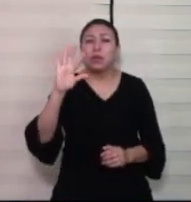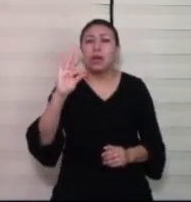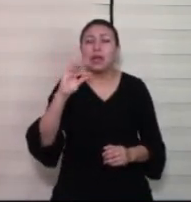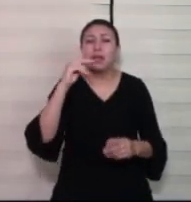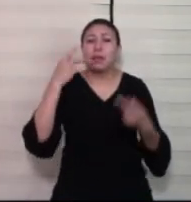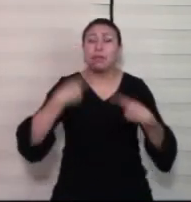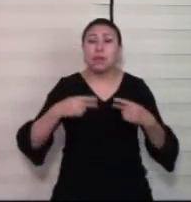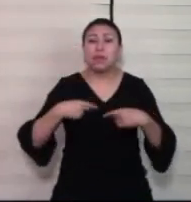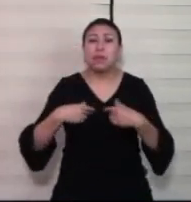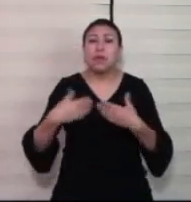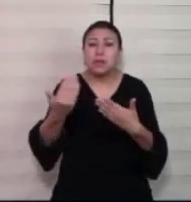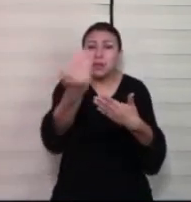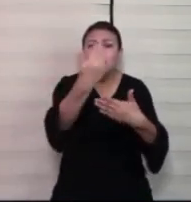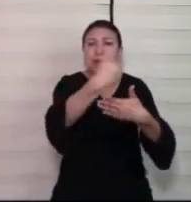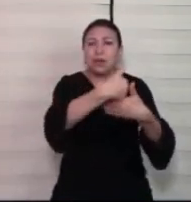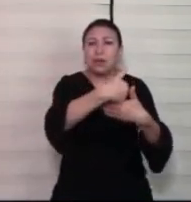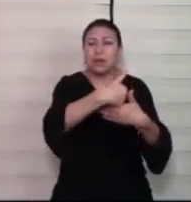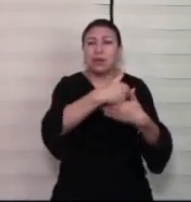entrar al culto.